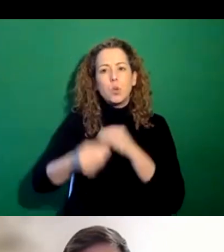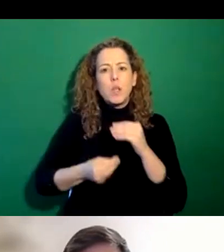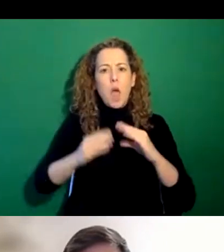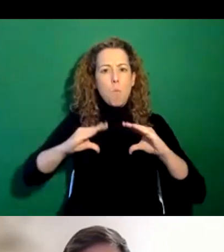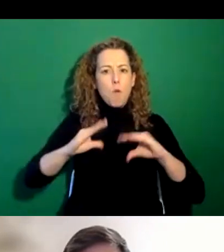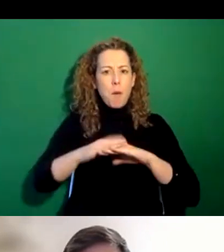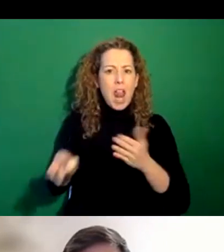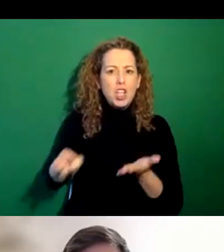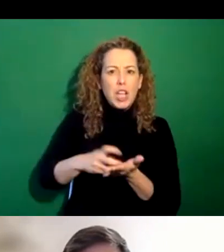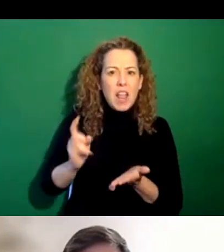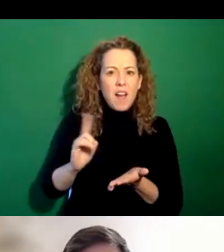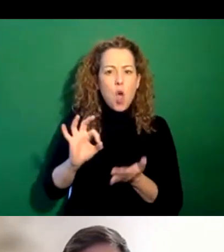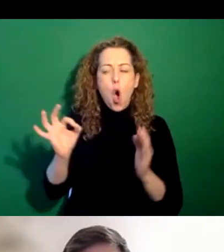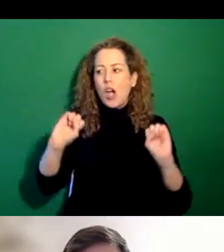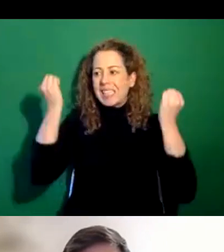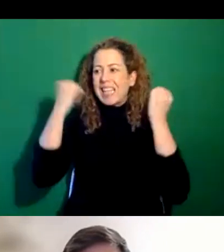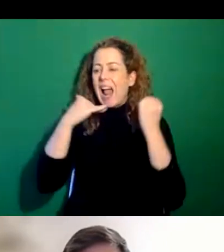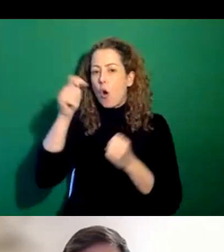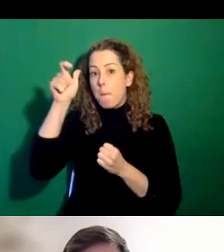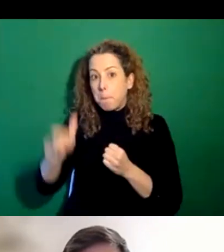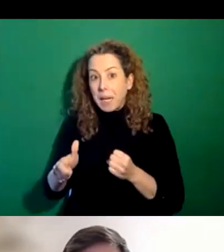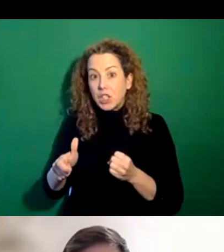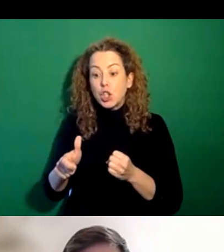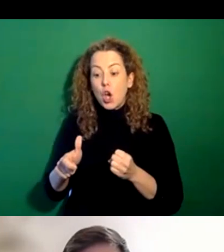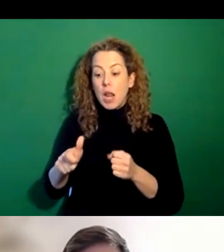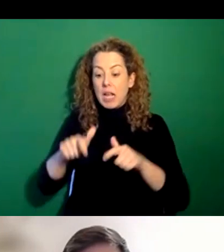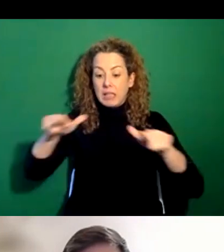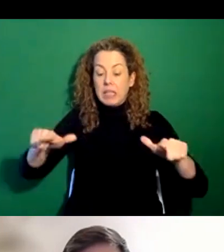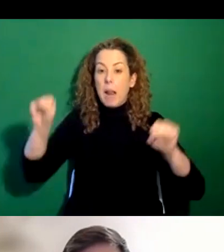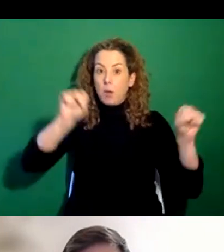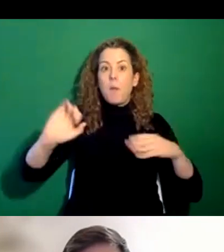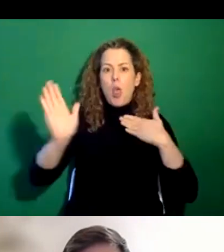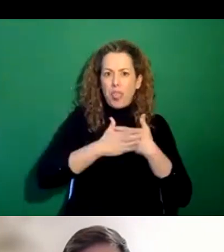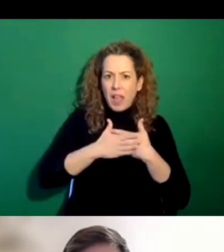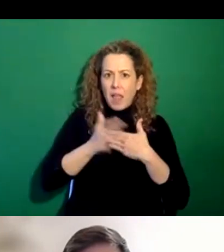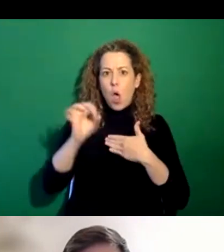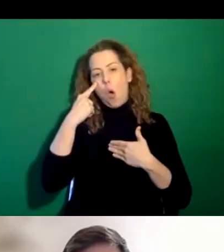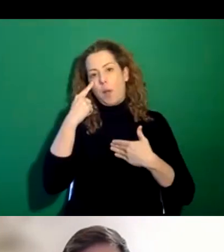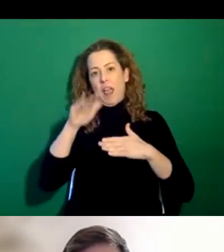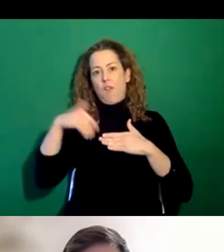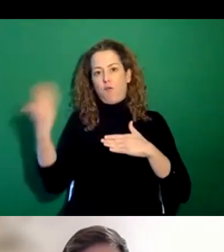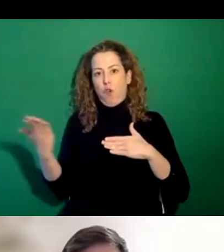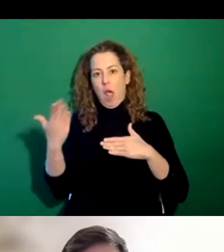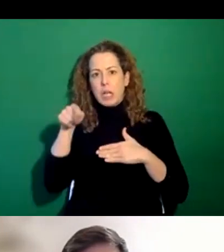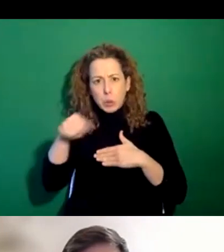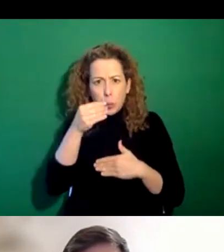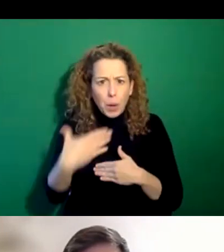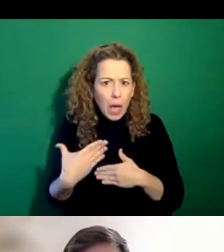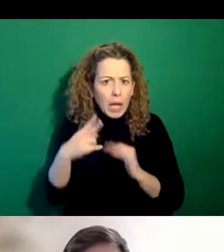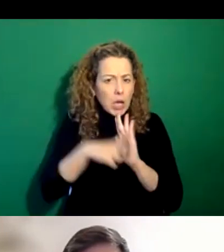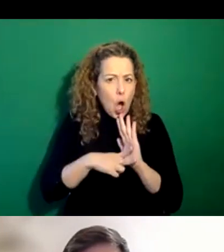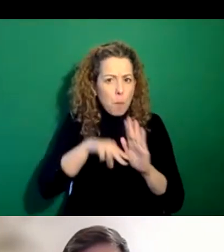levanta o en una crisis poner a una persona en una sala protegida pero cerrada y vigilada desde fuera. Esto estaría dentro de la